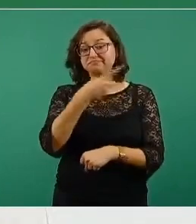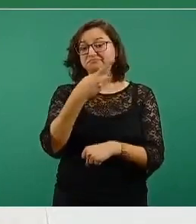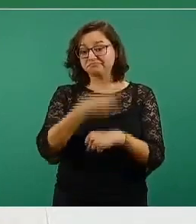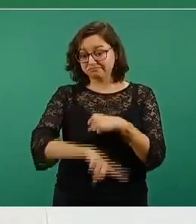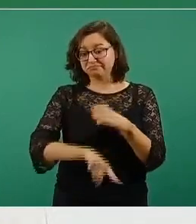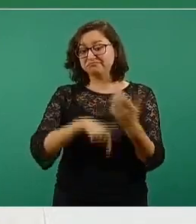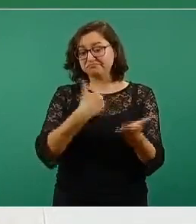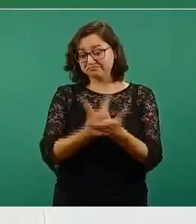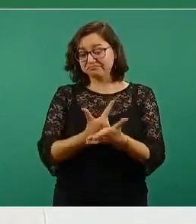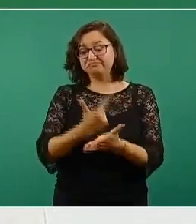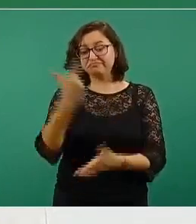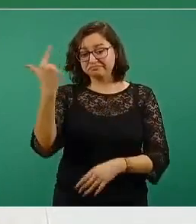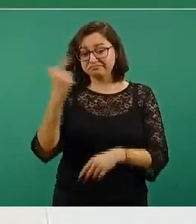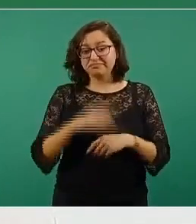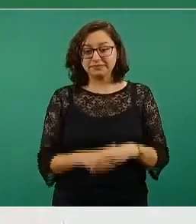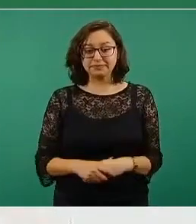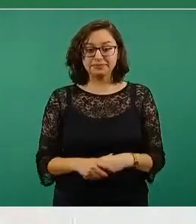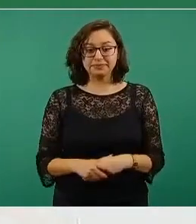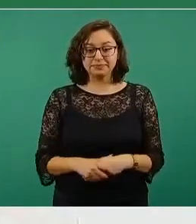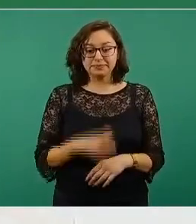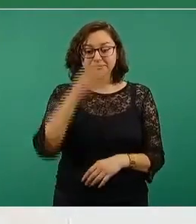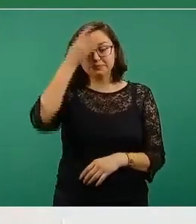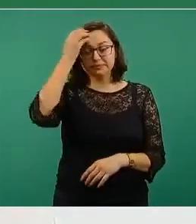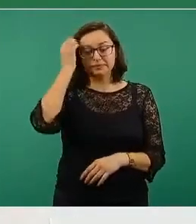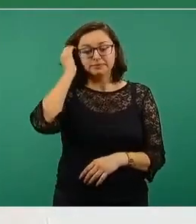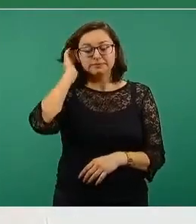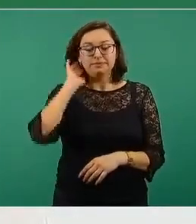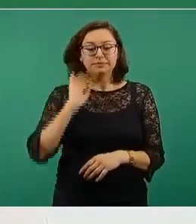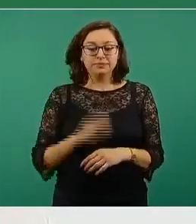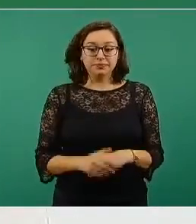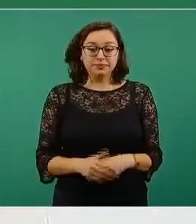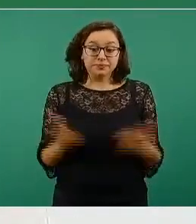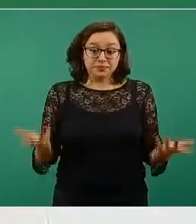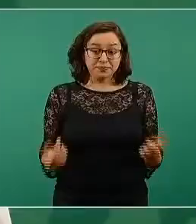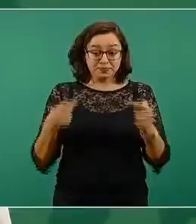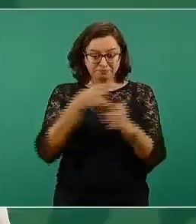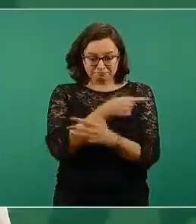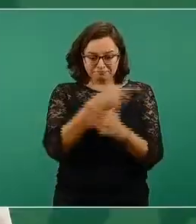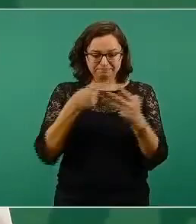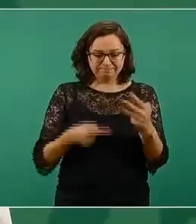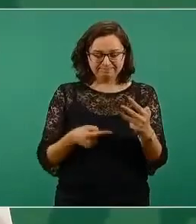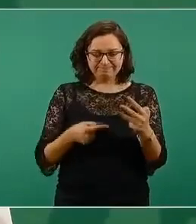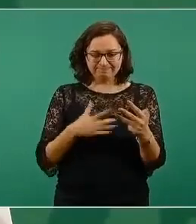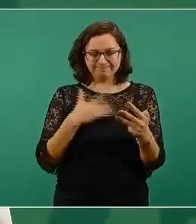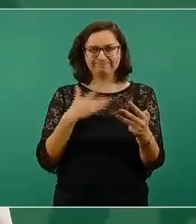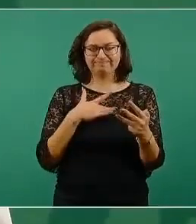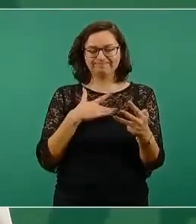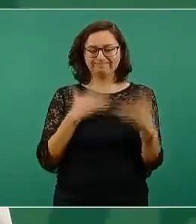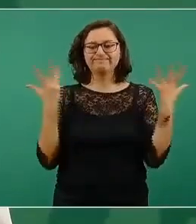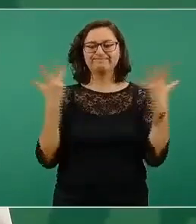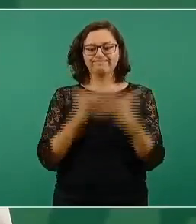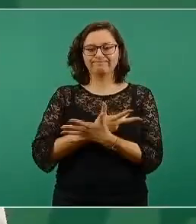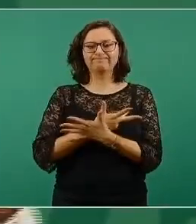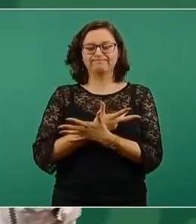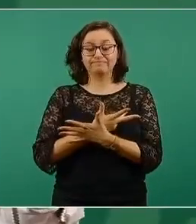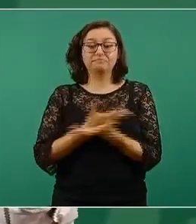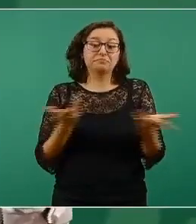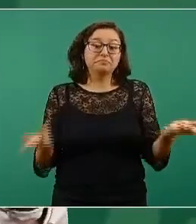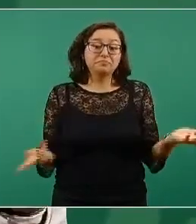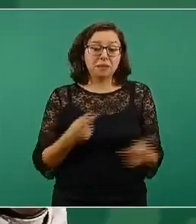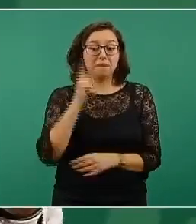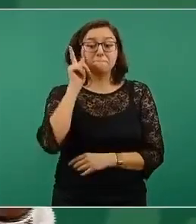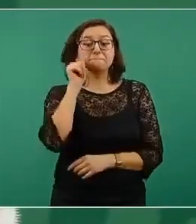mayoría de los daños a la salud. Entonces, estas son 3 lecciones fundamentales. Mañana que se apresten estos medios, vamos